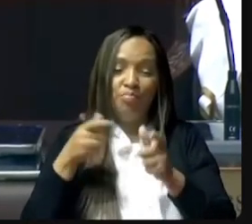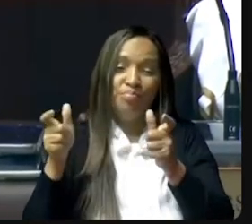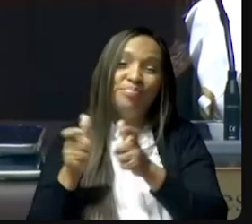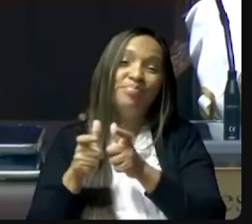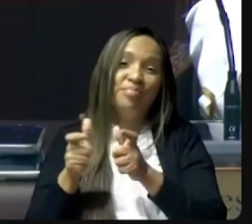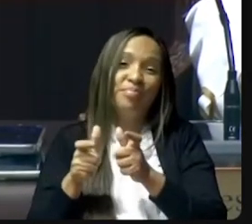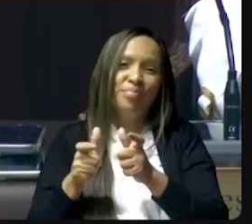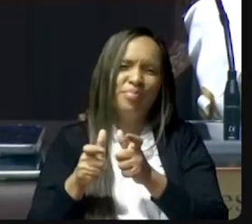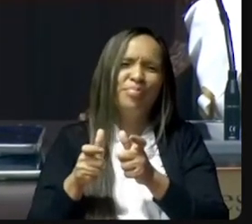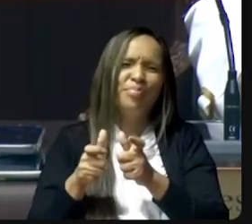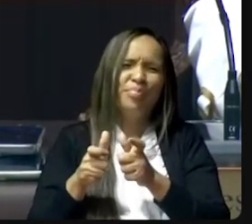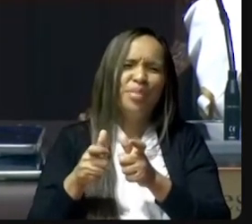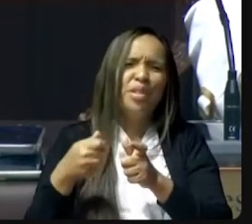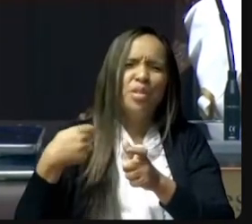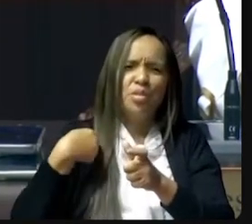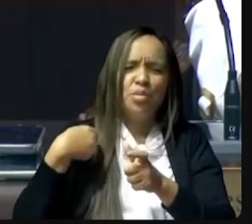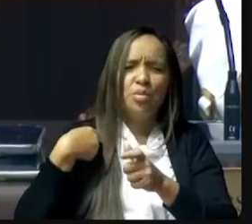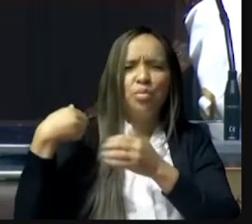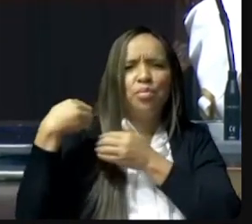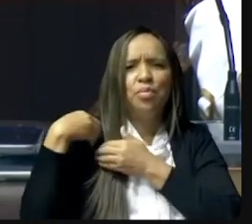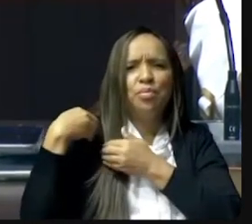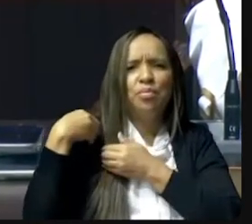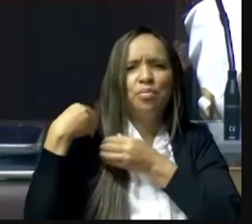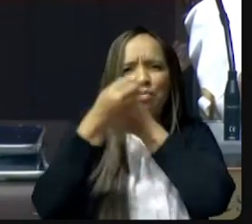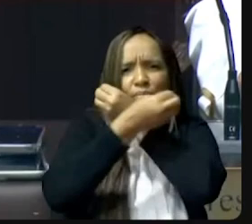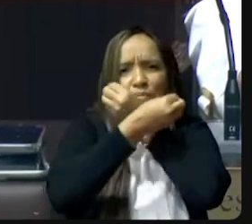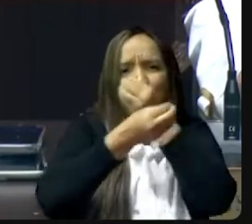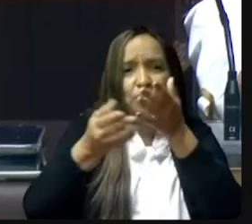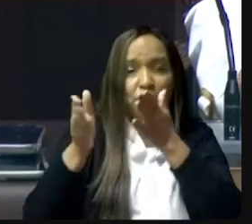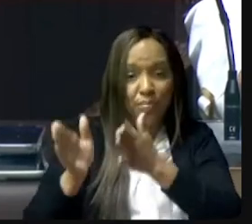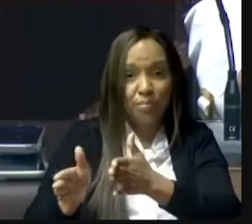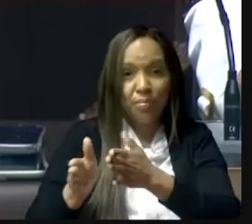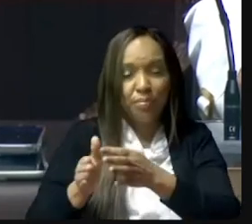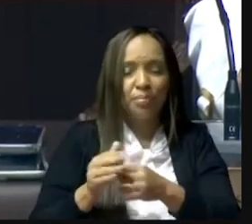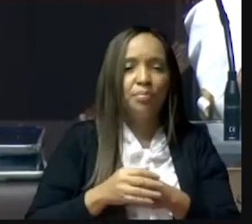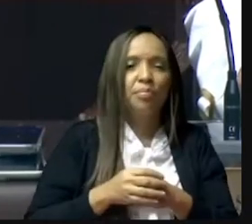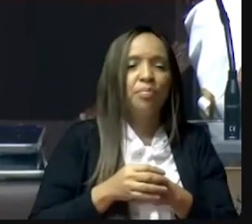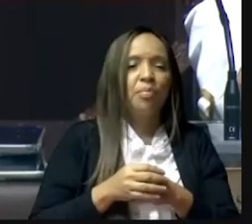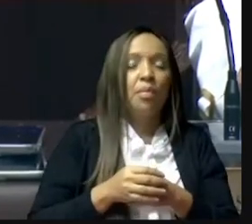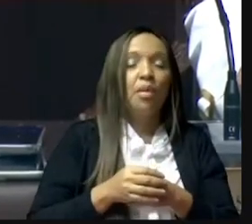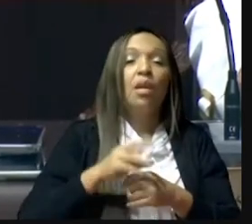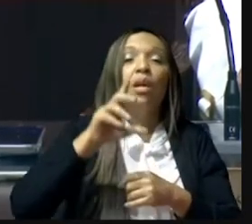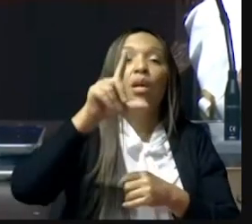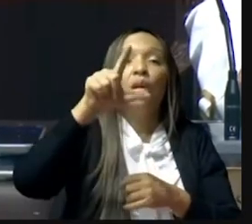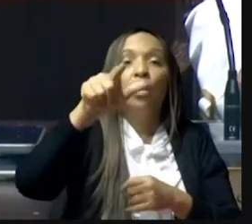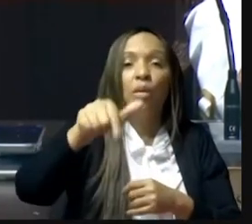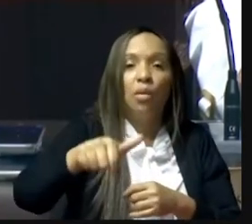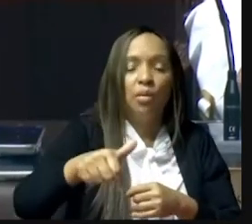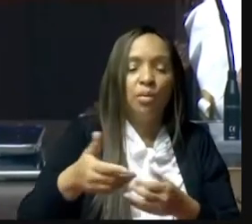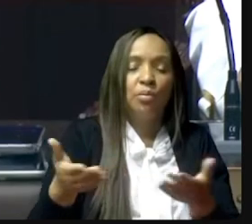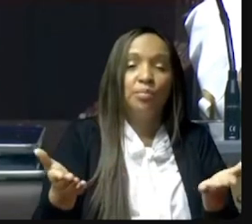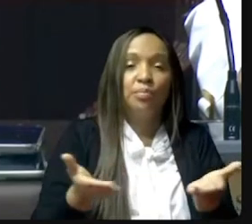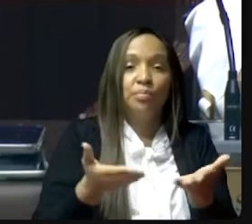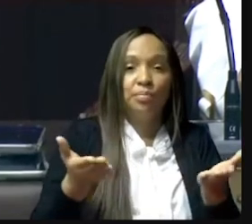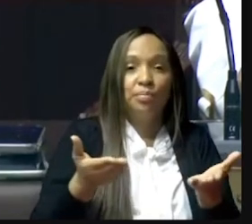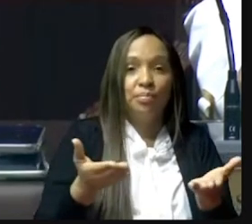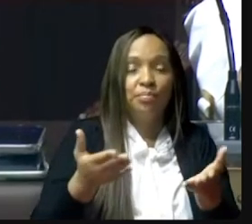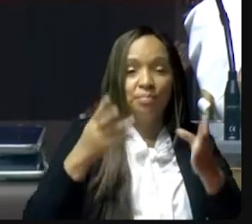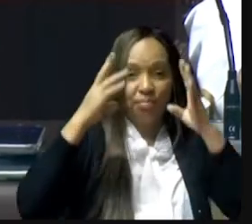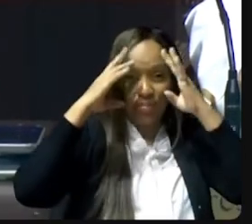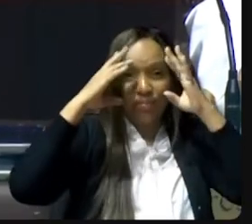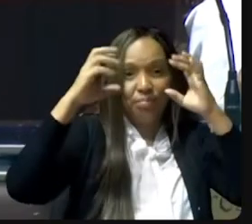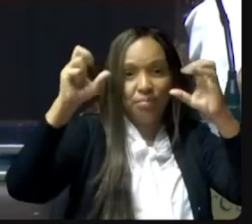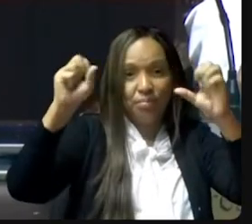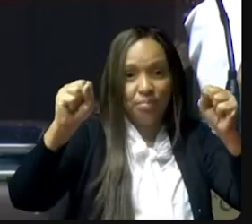aquí después de haber sido presidente a dirigir un bloque de tan solo